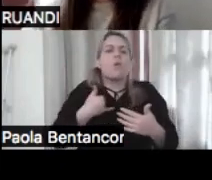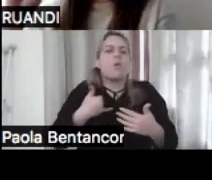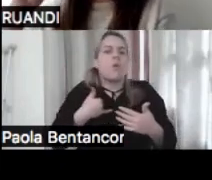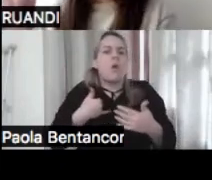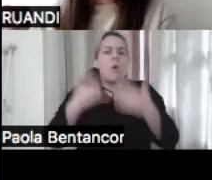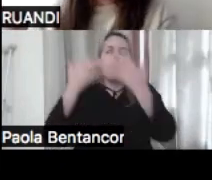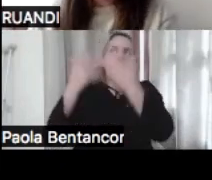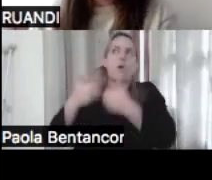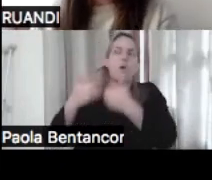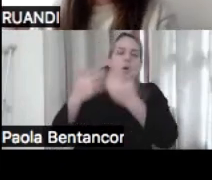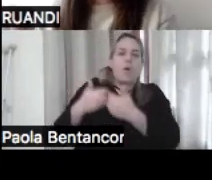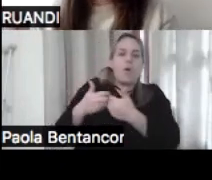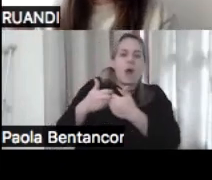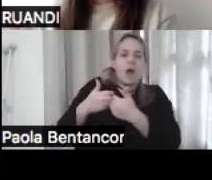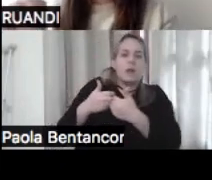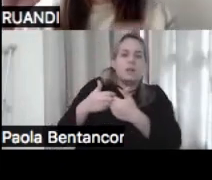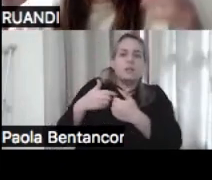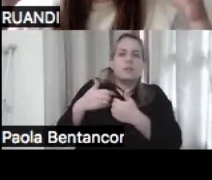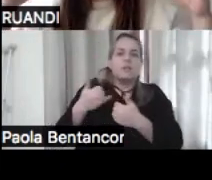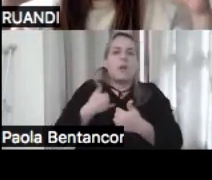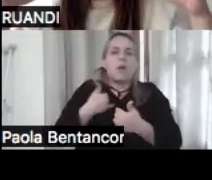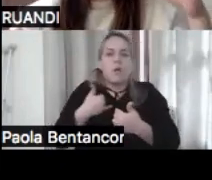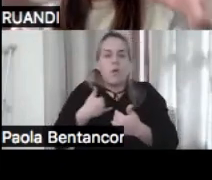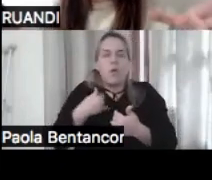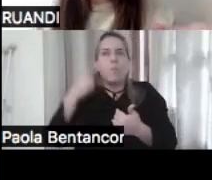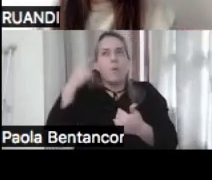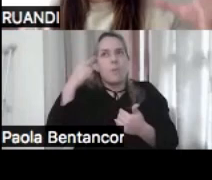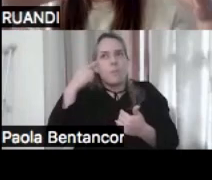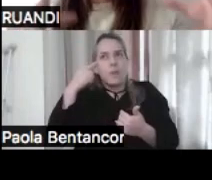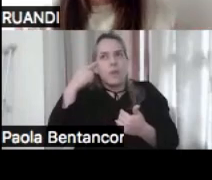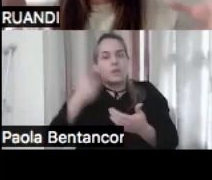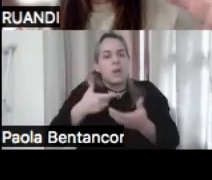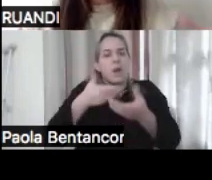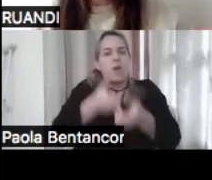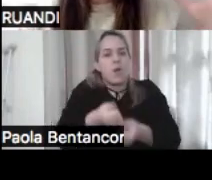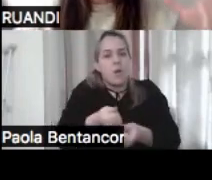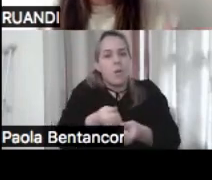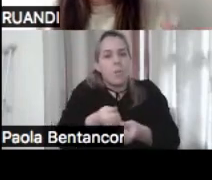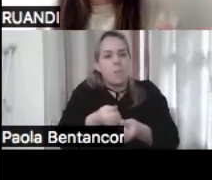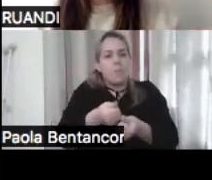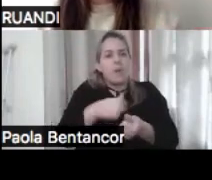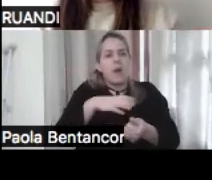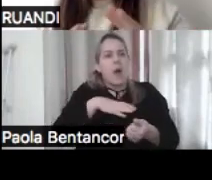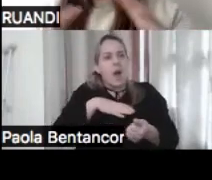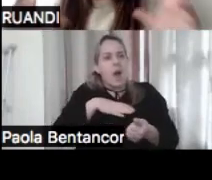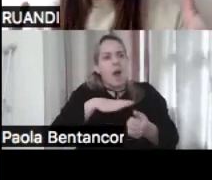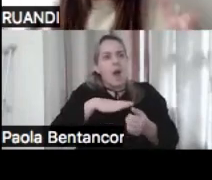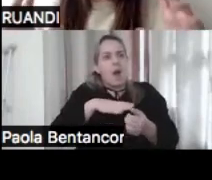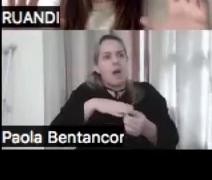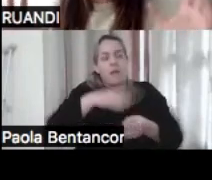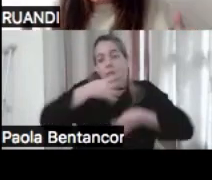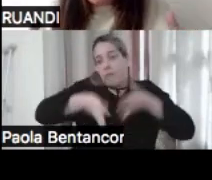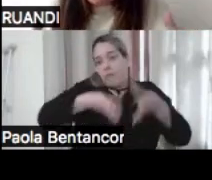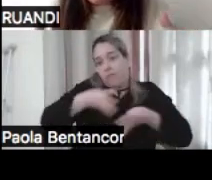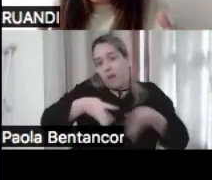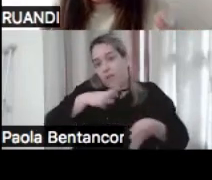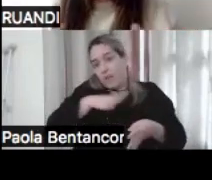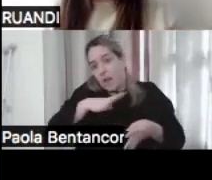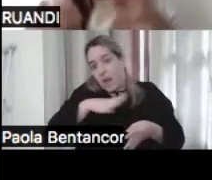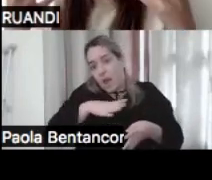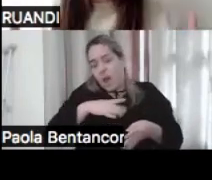conseguir proveedores que te hagan algo a medida, ¿no? Decir, bueno, yo necesito un almohadón que sea así o asá, de tales medidas. ¿Cómo es